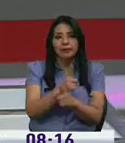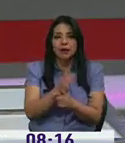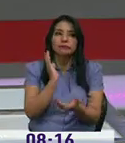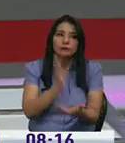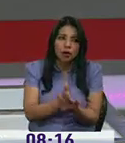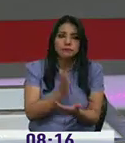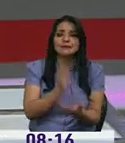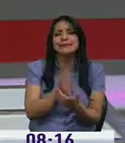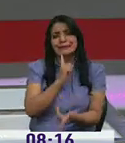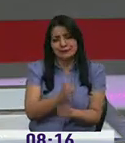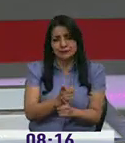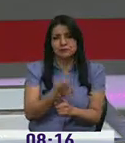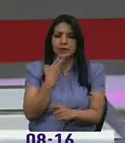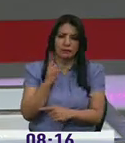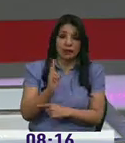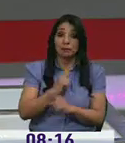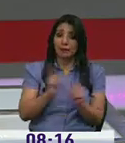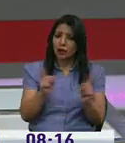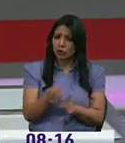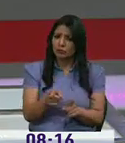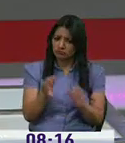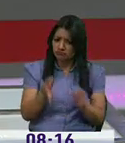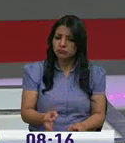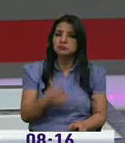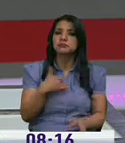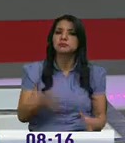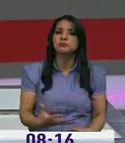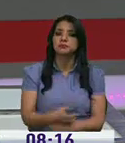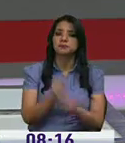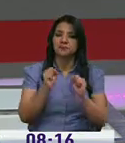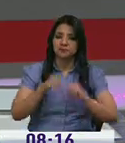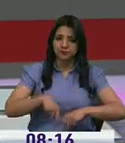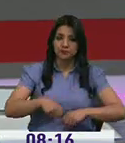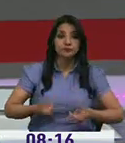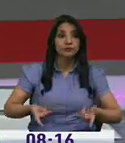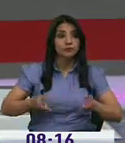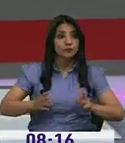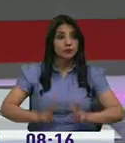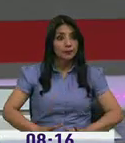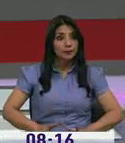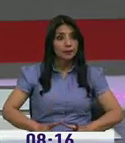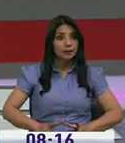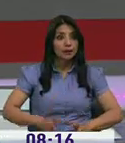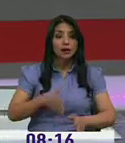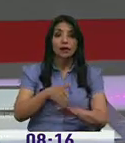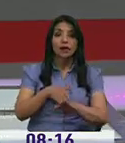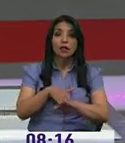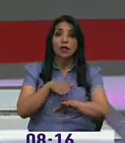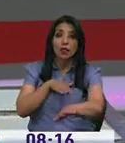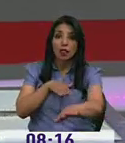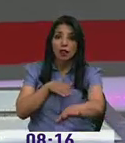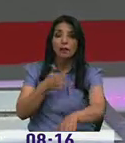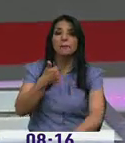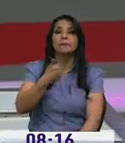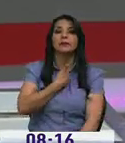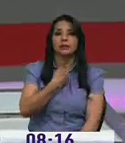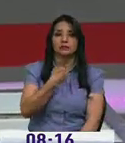bien rebeldes, pero vale la pena porque es nuestra seguridad y también evitar tanto trancón producto de nuestra